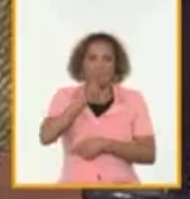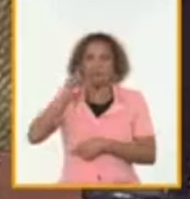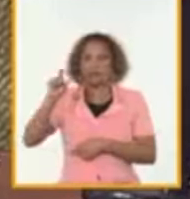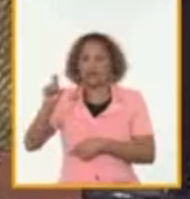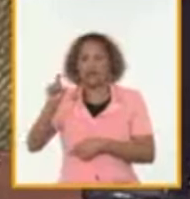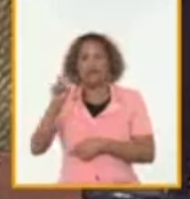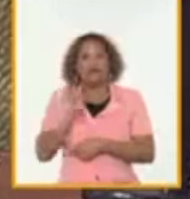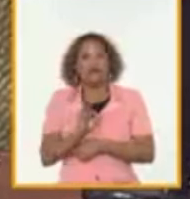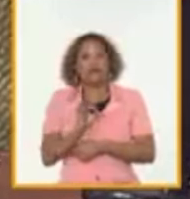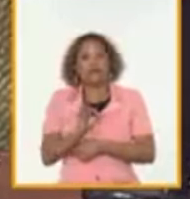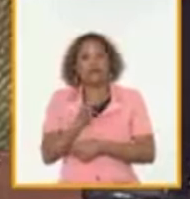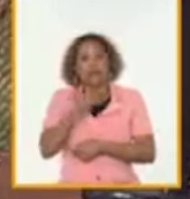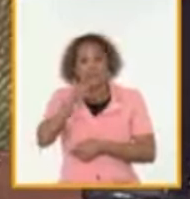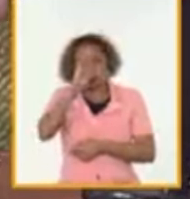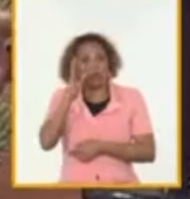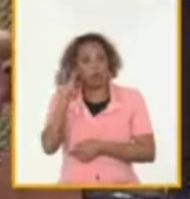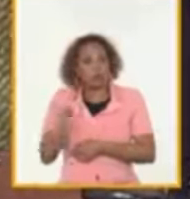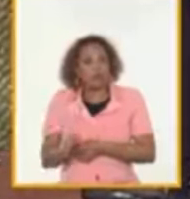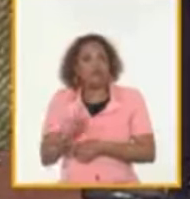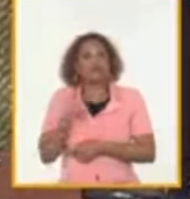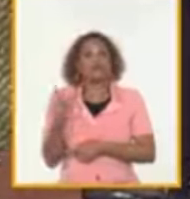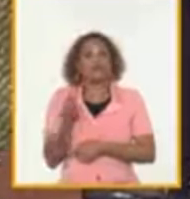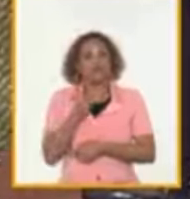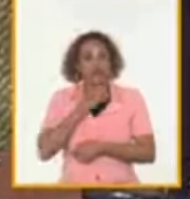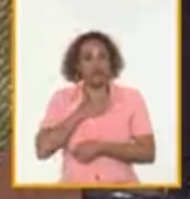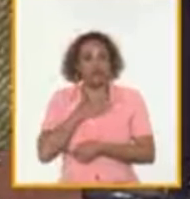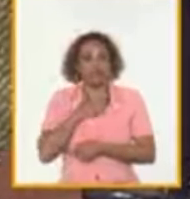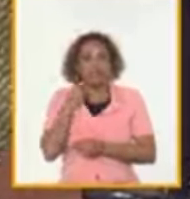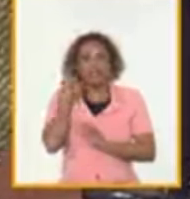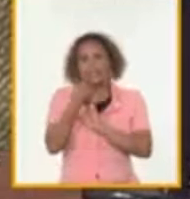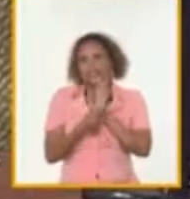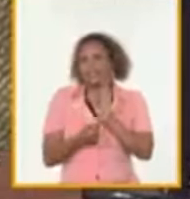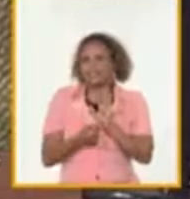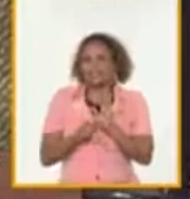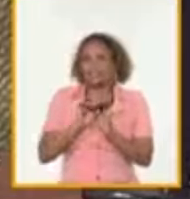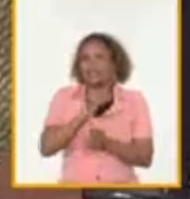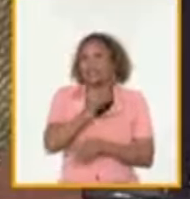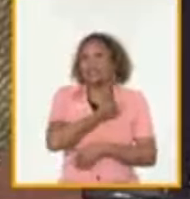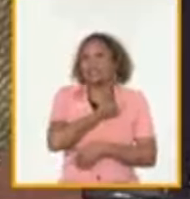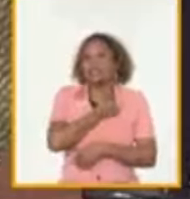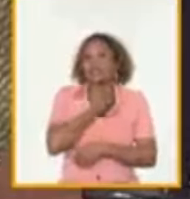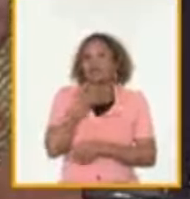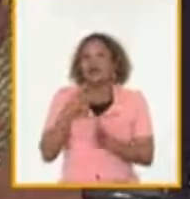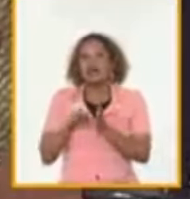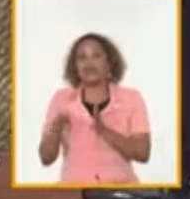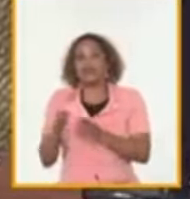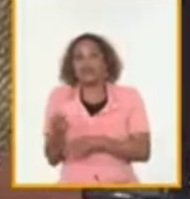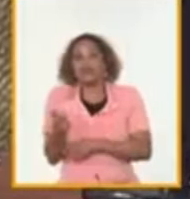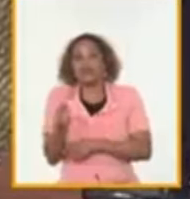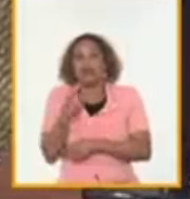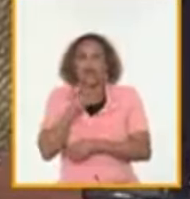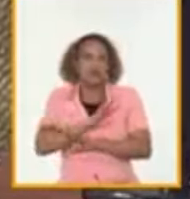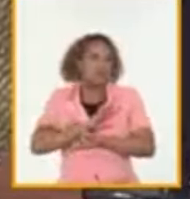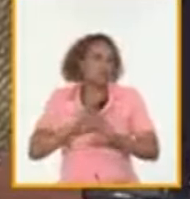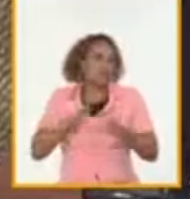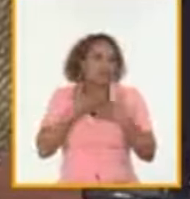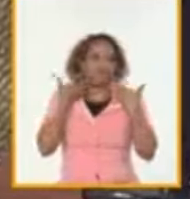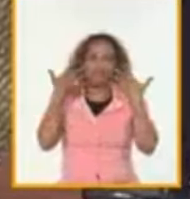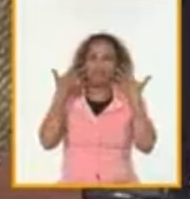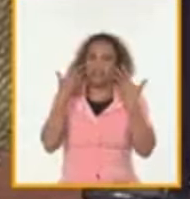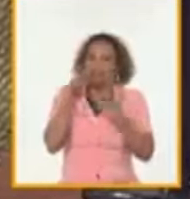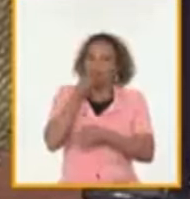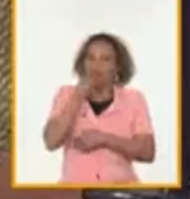ciertamente los cubanos tenemos eh el cerdo el arroz y el frijol son para nosotros vitales en la